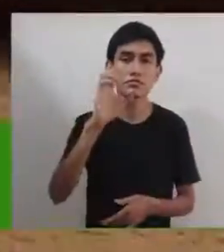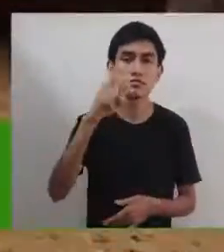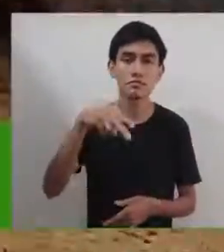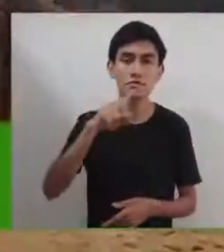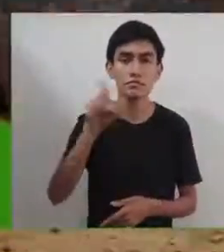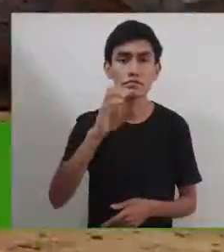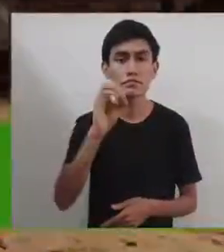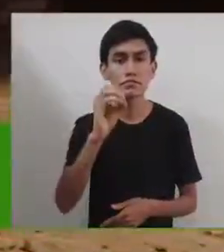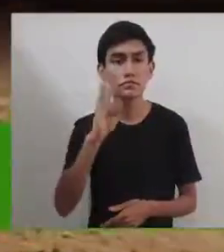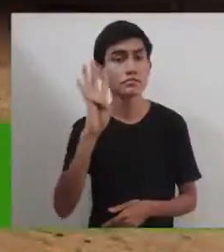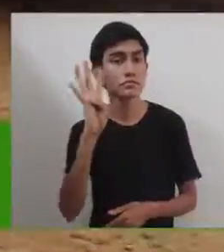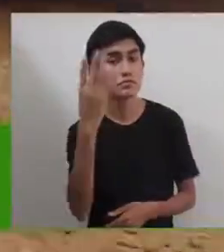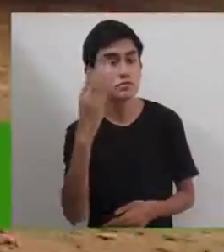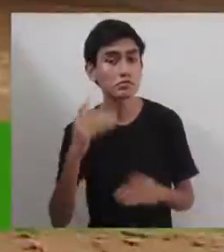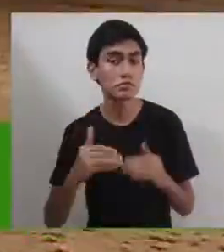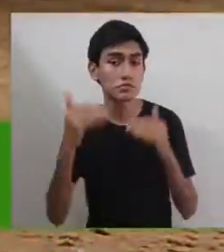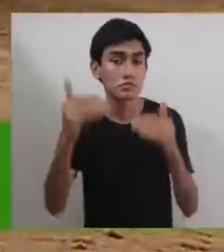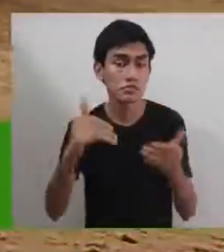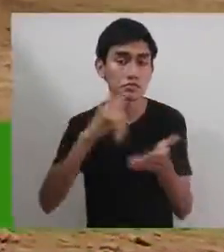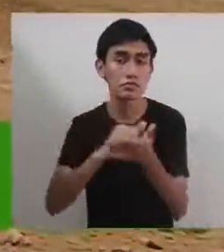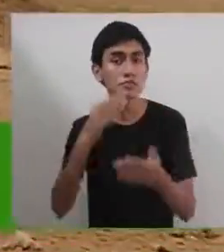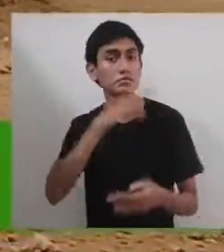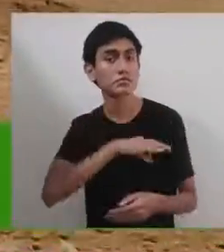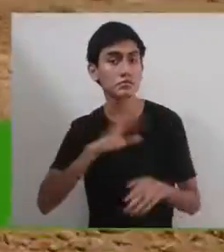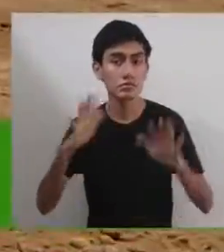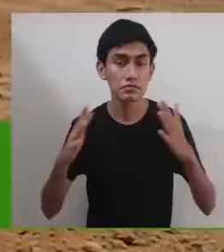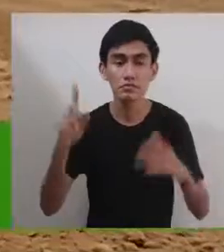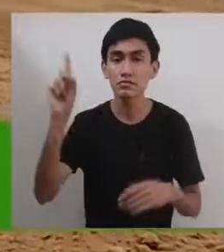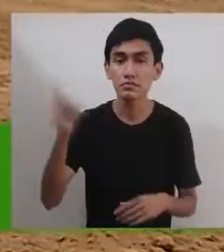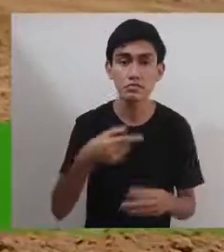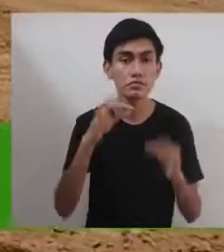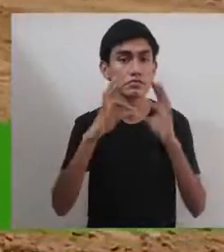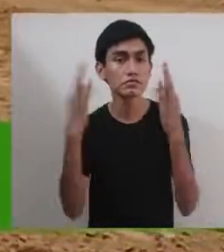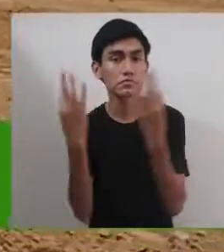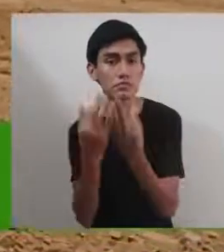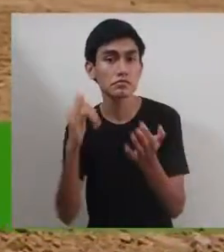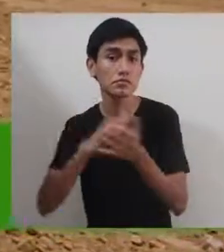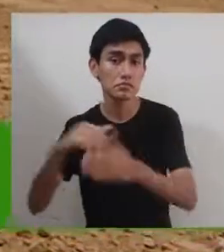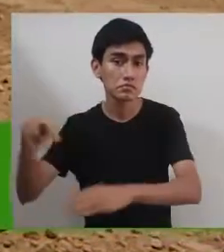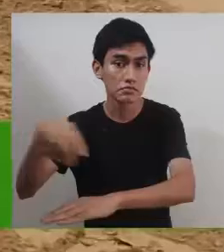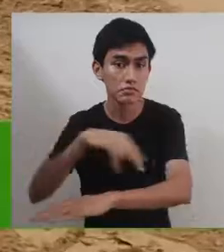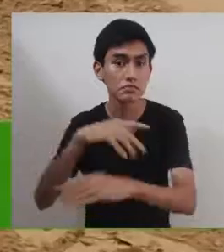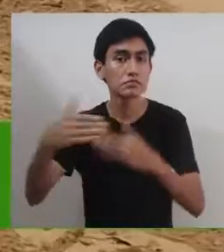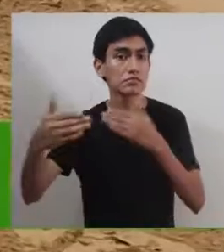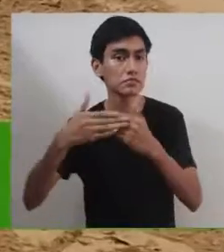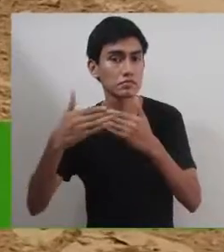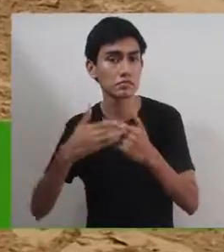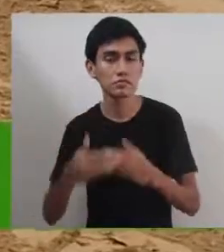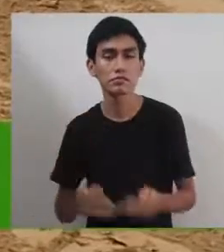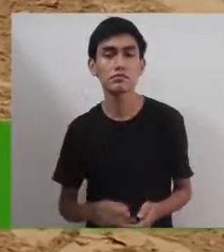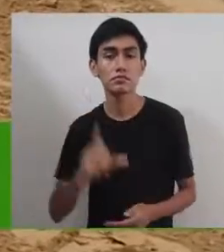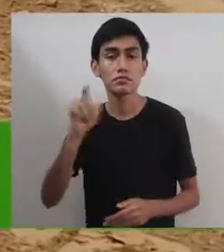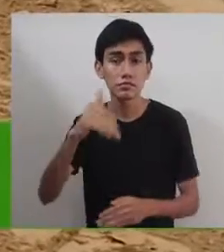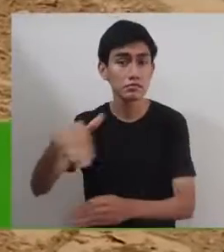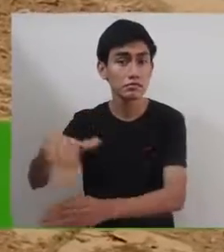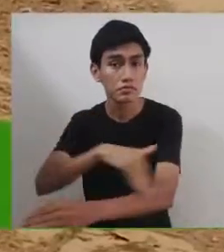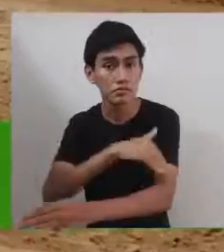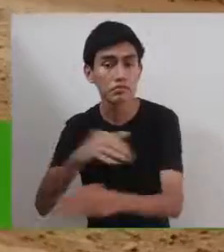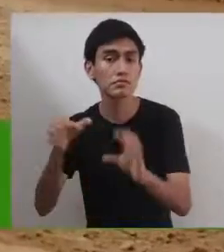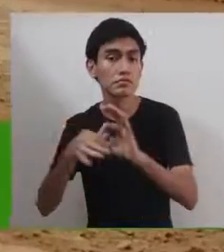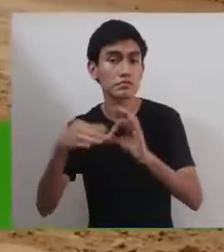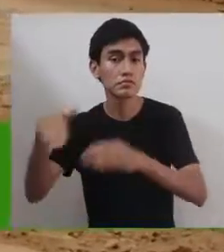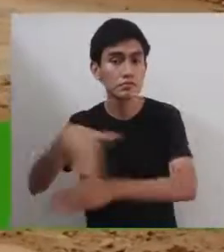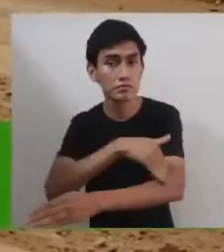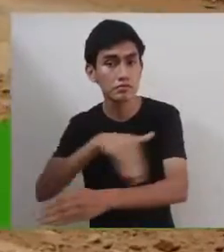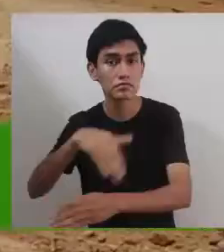cuarta etapa, que beneficiará aproximadamente a 1,000 familias que pasan por el lugar. Las vías carrozables de los